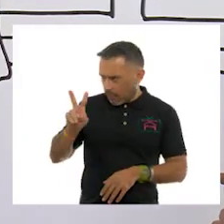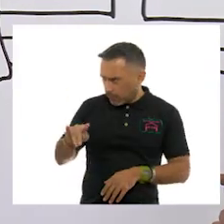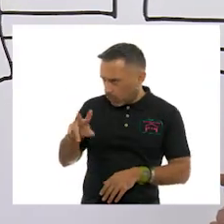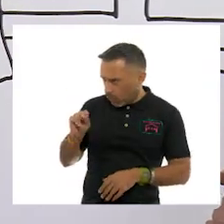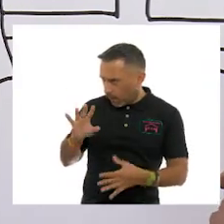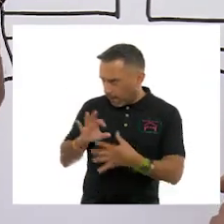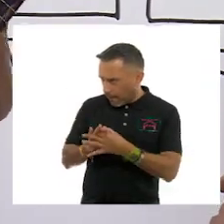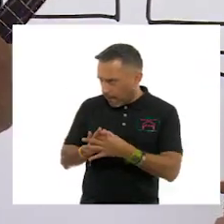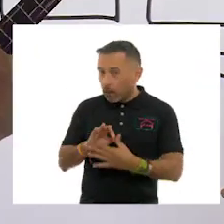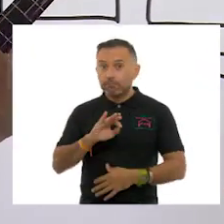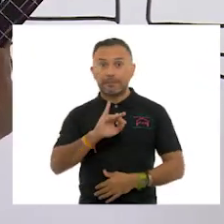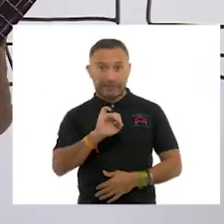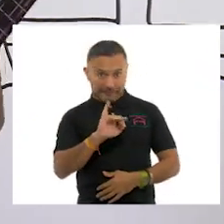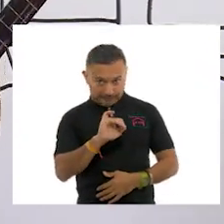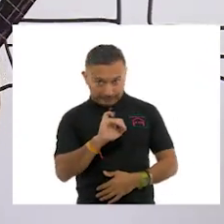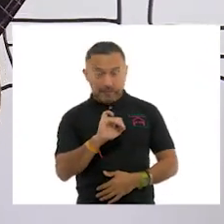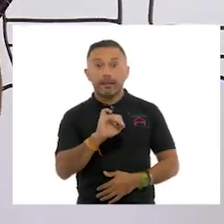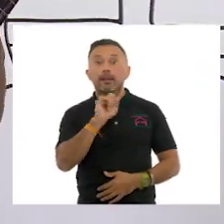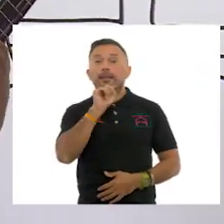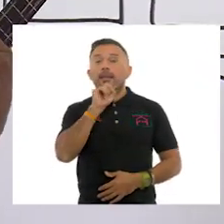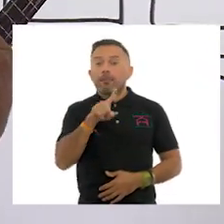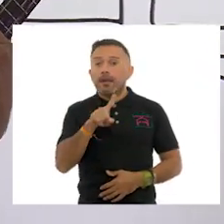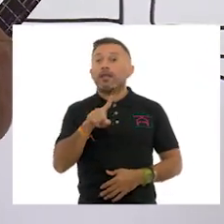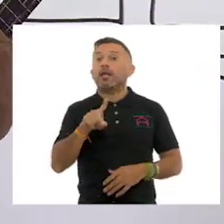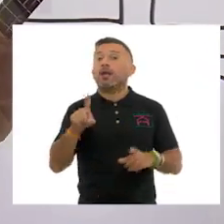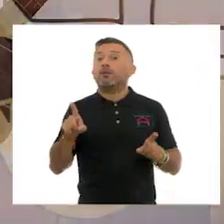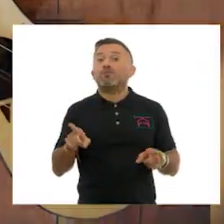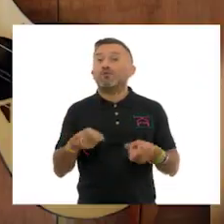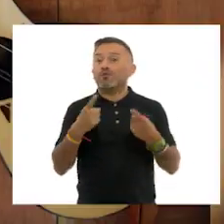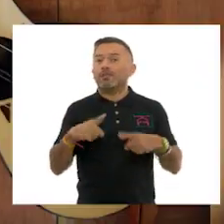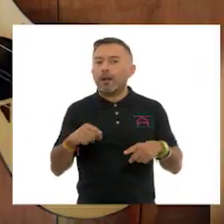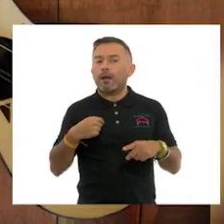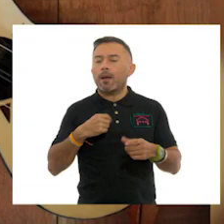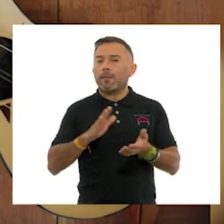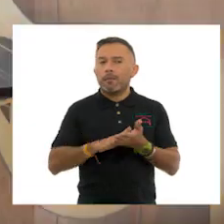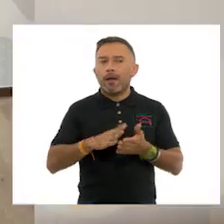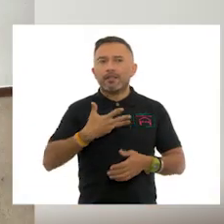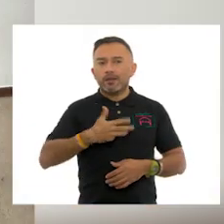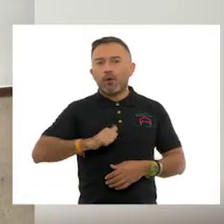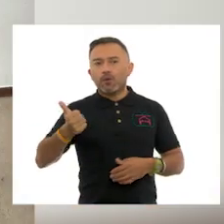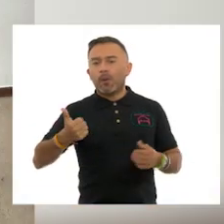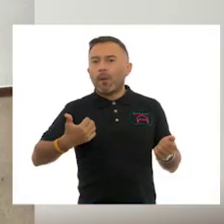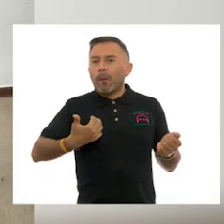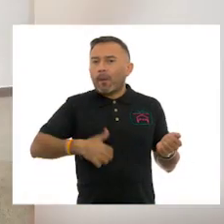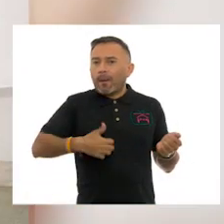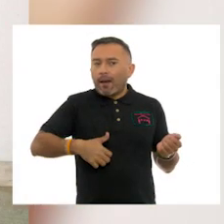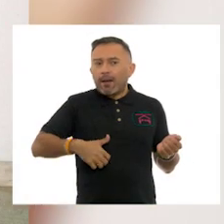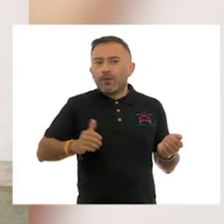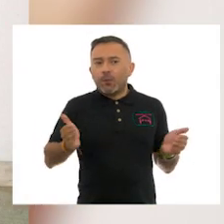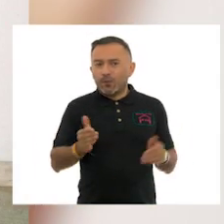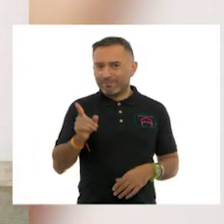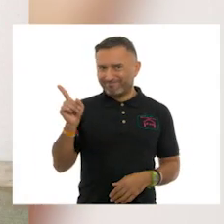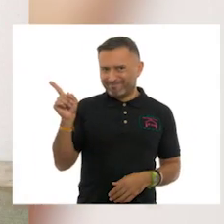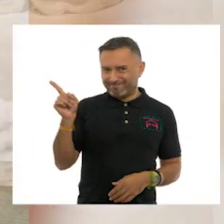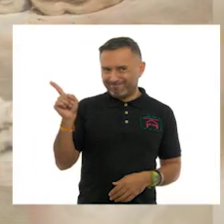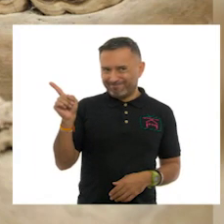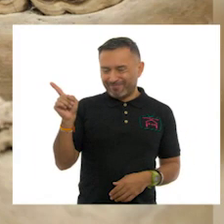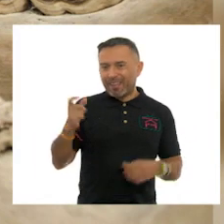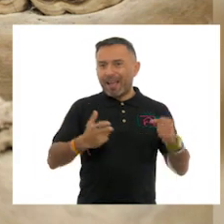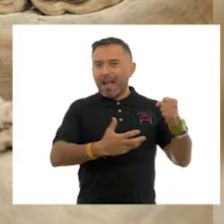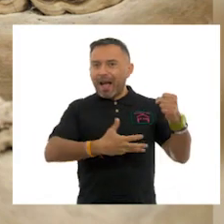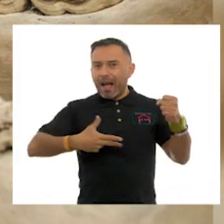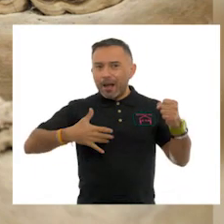pero también con el acompañamiento musical, porque las jaranas, las guitarras de son, las leonas, el